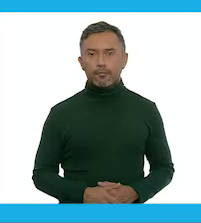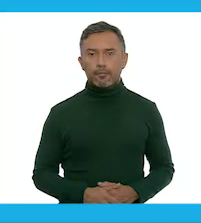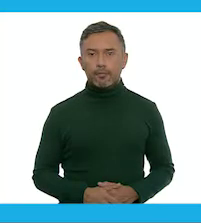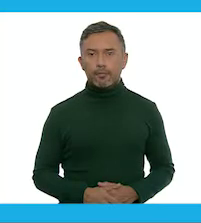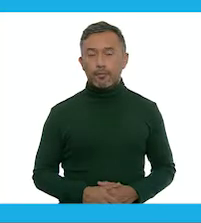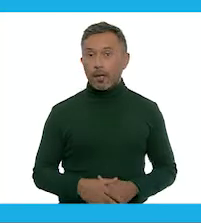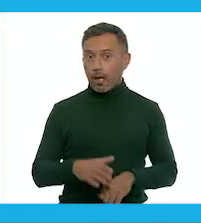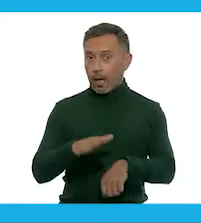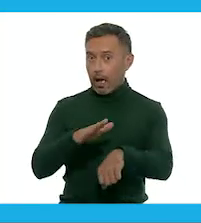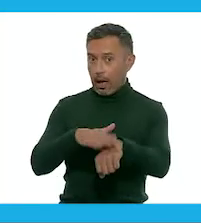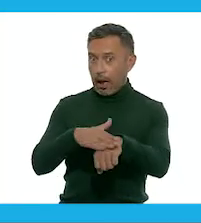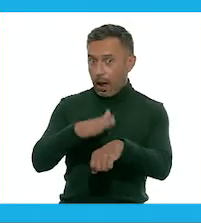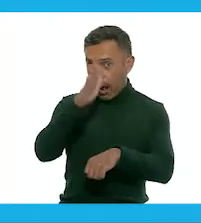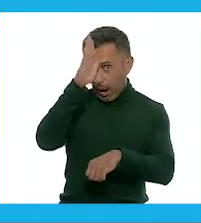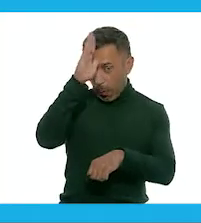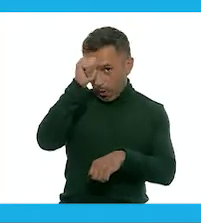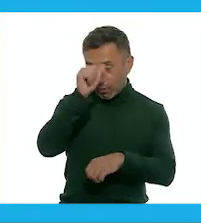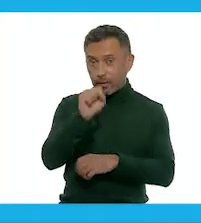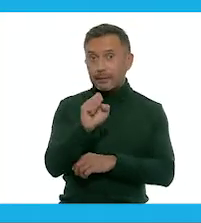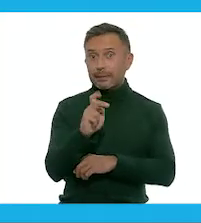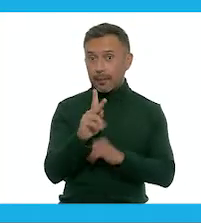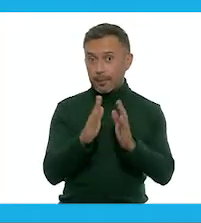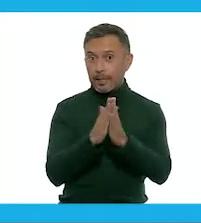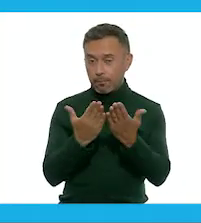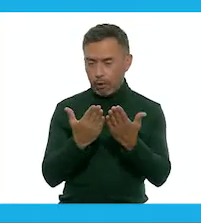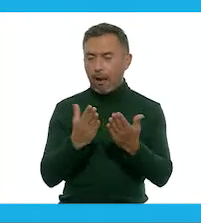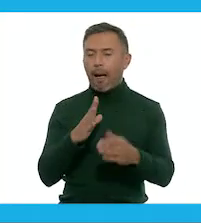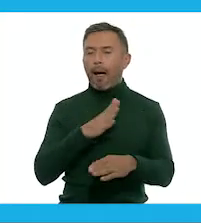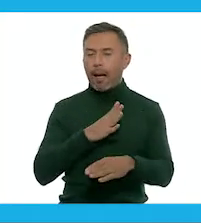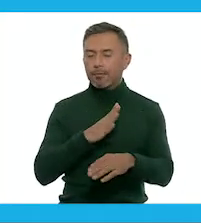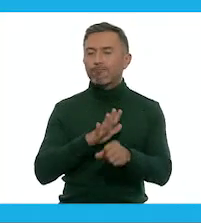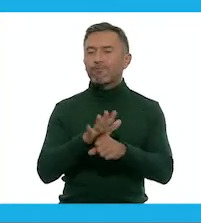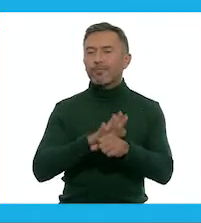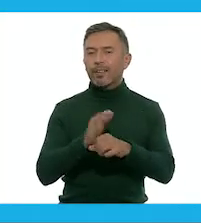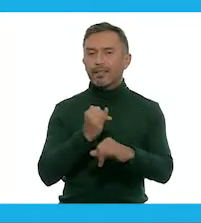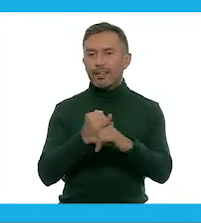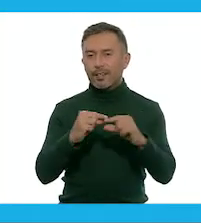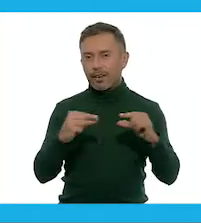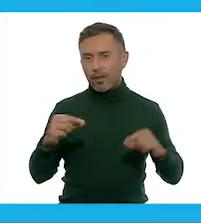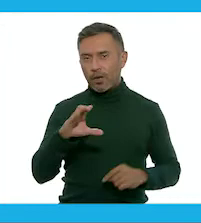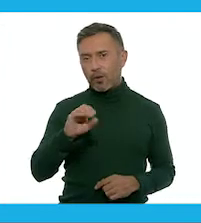Recuerda que puedes encontrar los libros de texto en la página